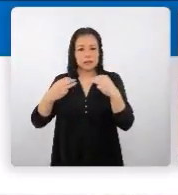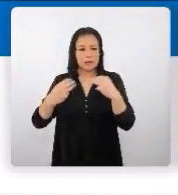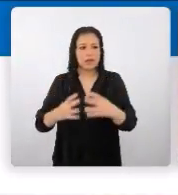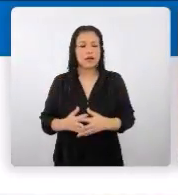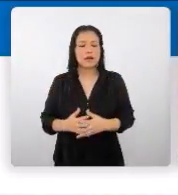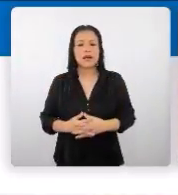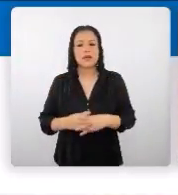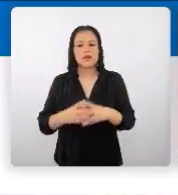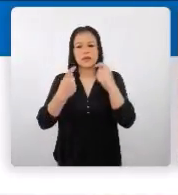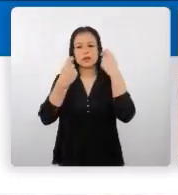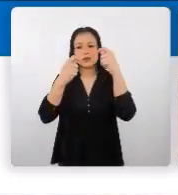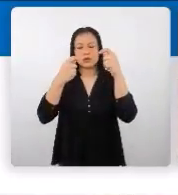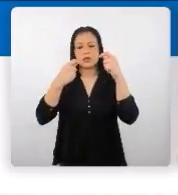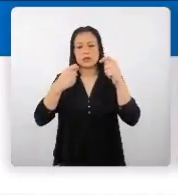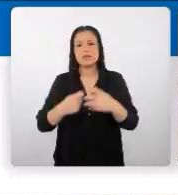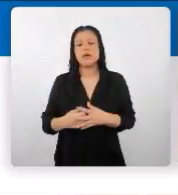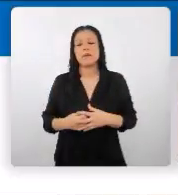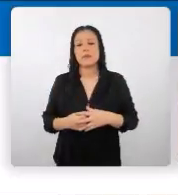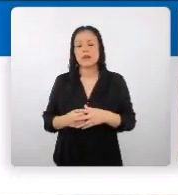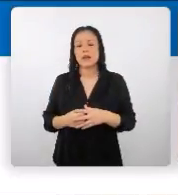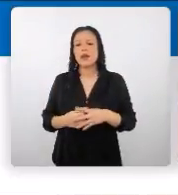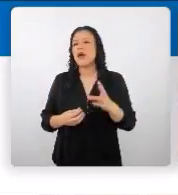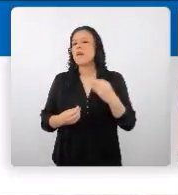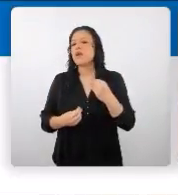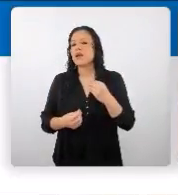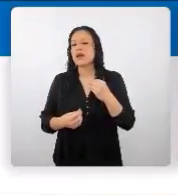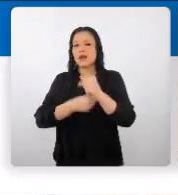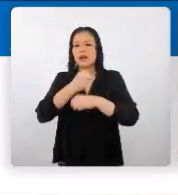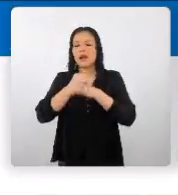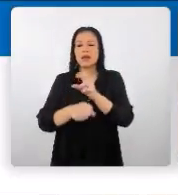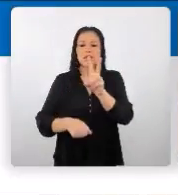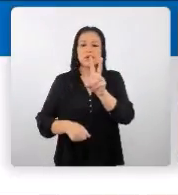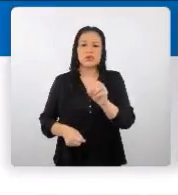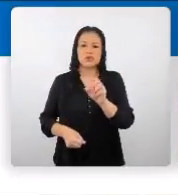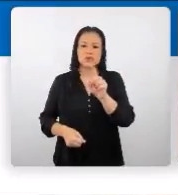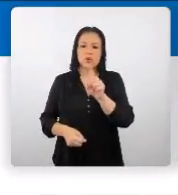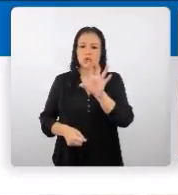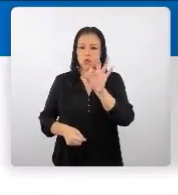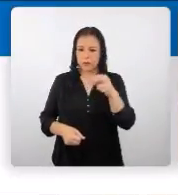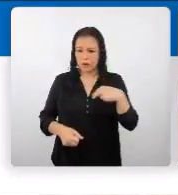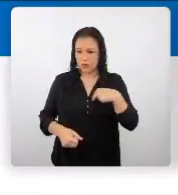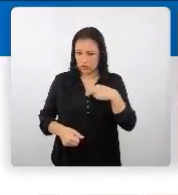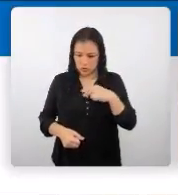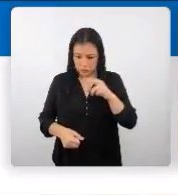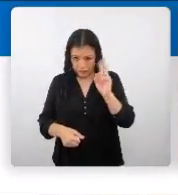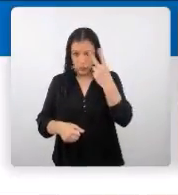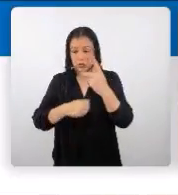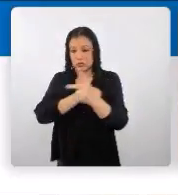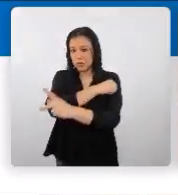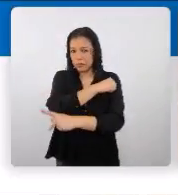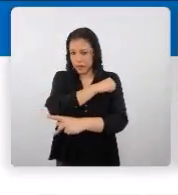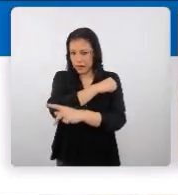del turismo receptivo, ya que hasta el 2019 nosotros fuimos el segundo país